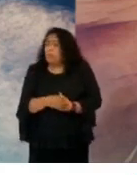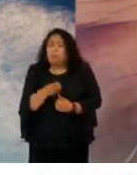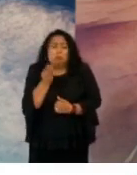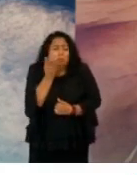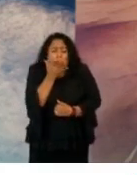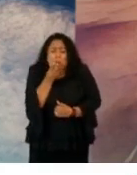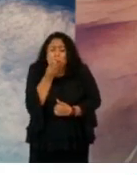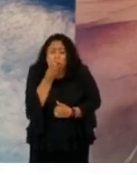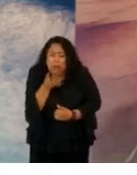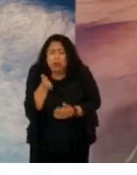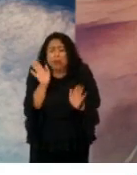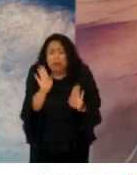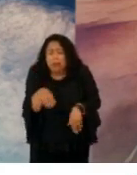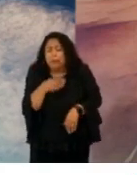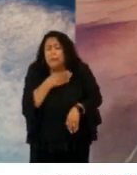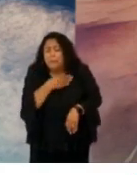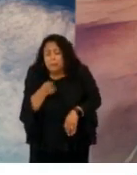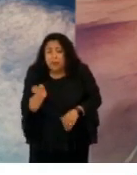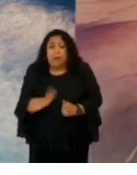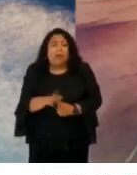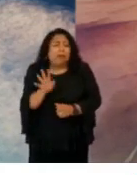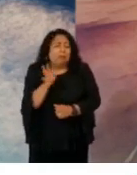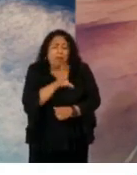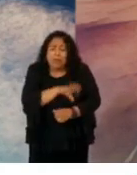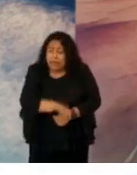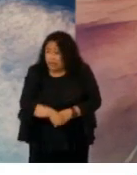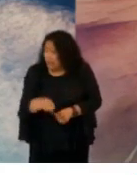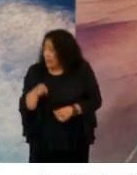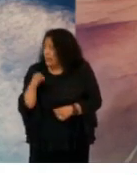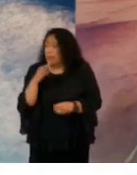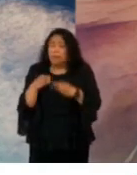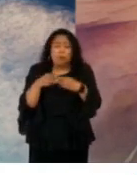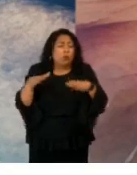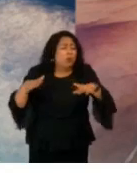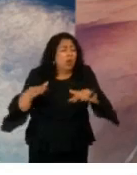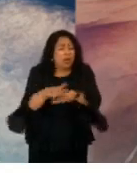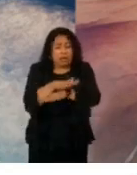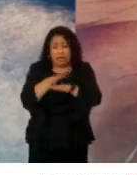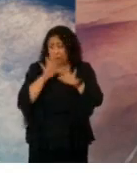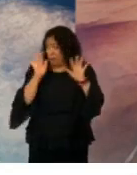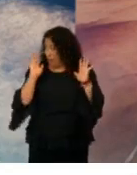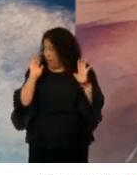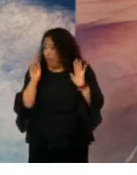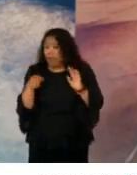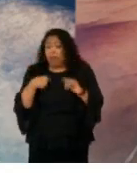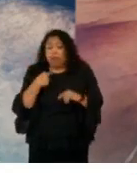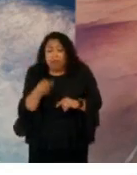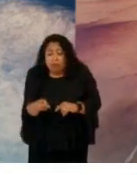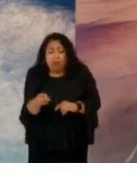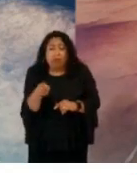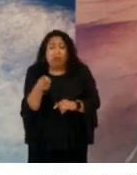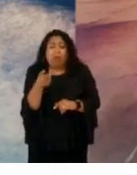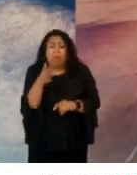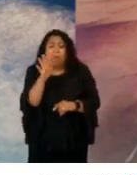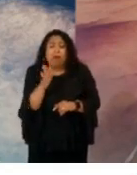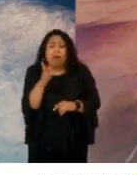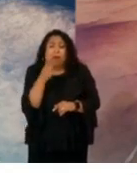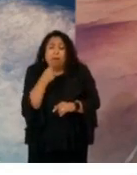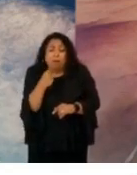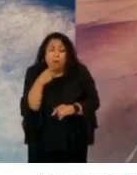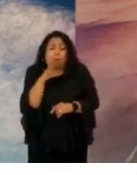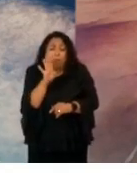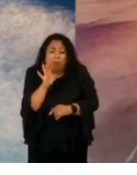bueno, chiquillo! Me encanta, ¡ay, quiere cambiar el mundo! O sea, si nos hablan como pelotudos, no